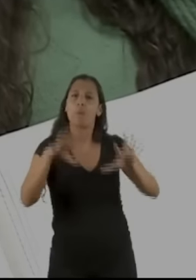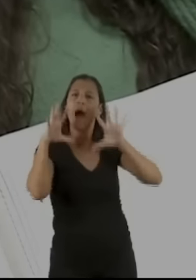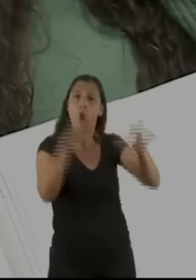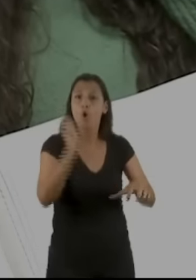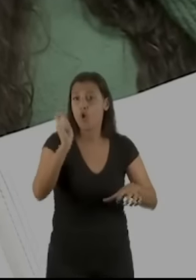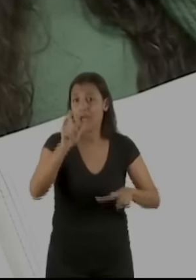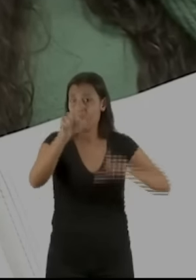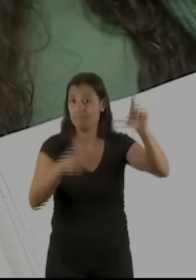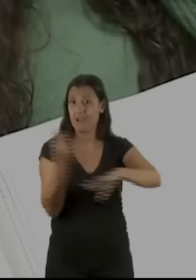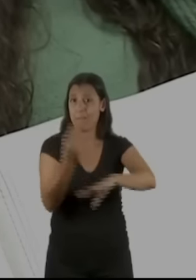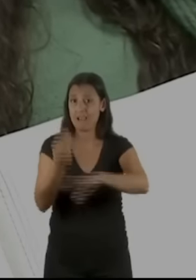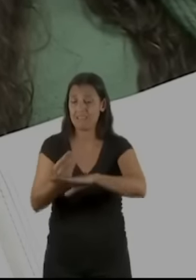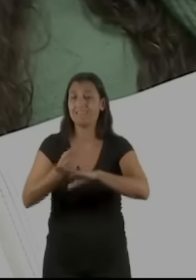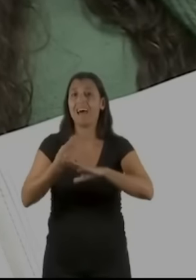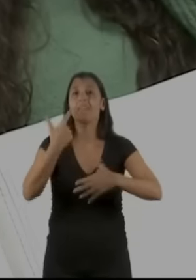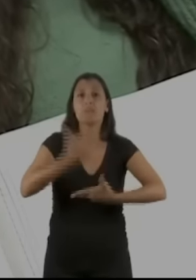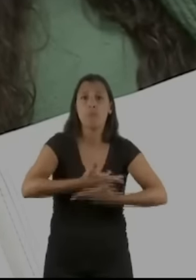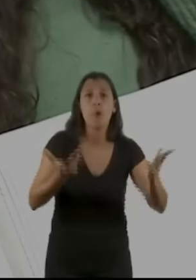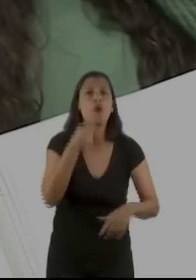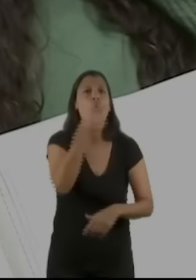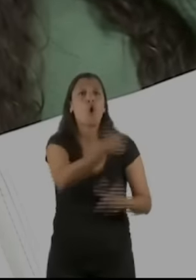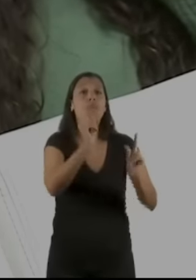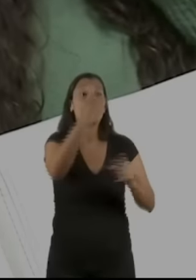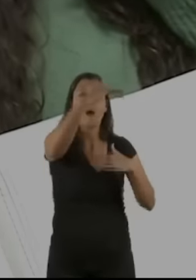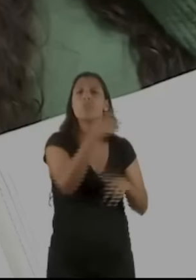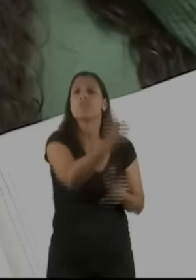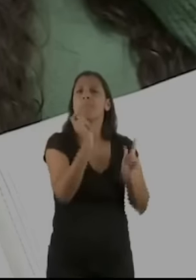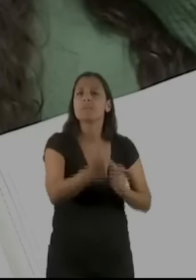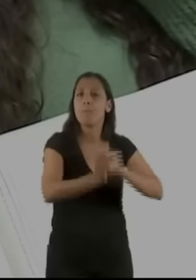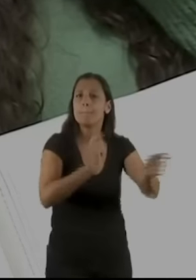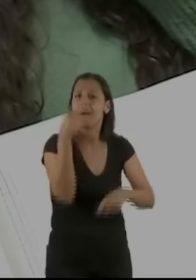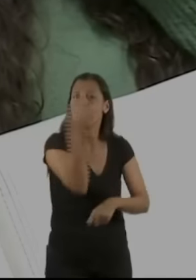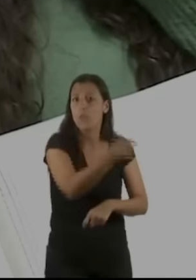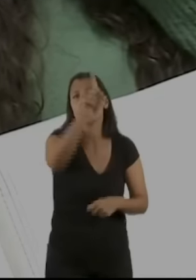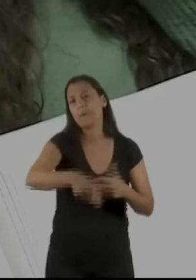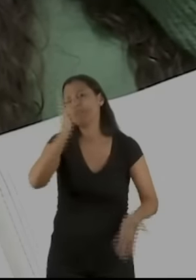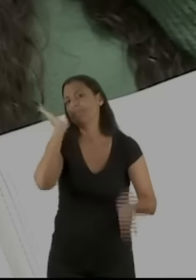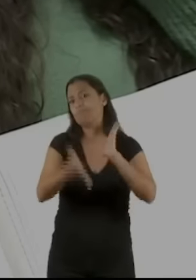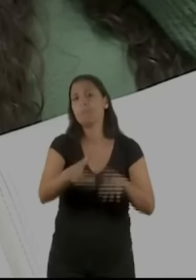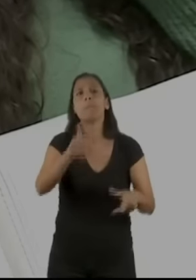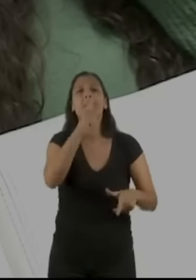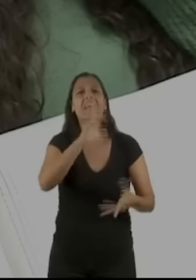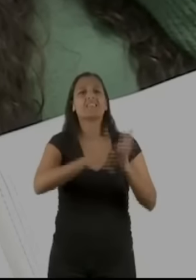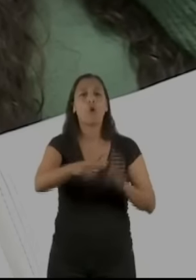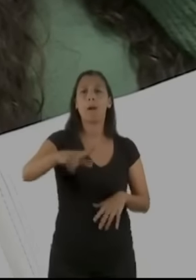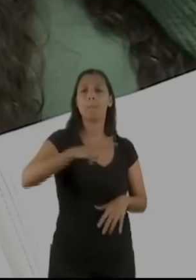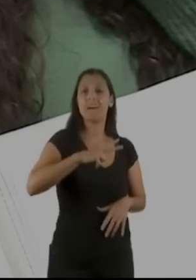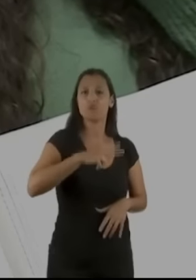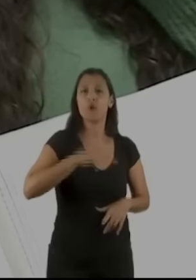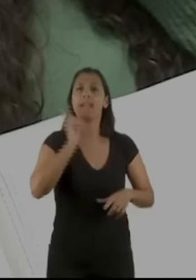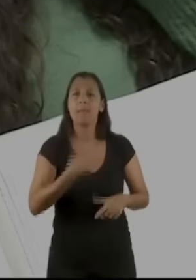públicas contra los periodistas suelen derivar en una escalada de agresiones personales de